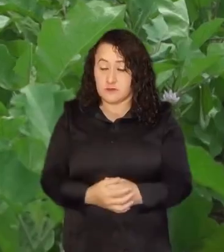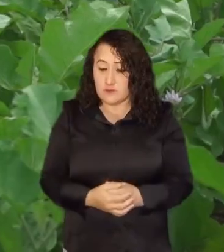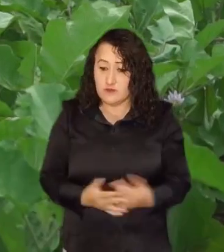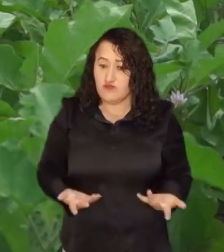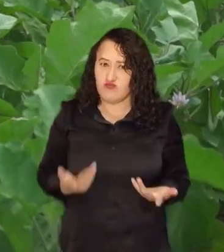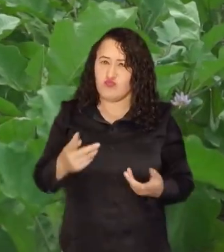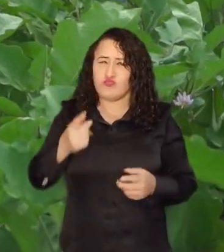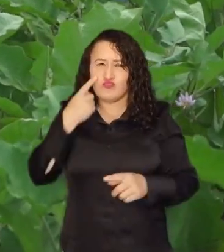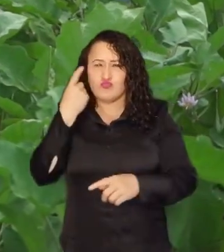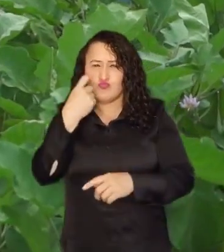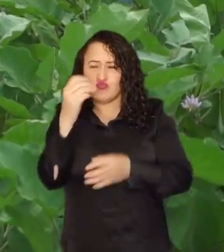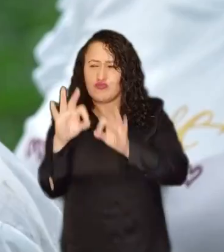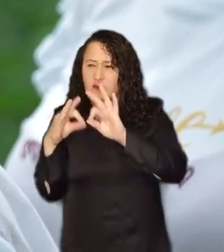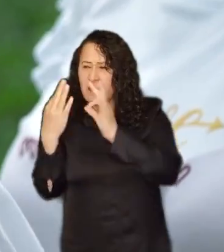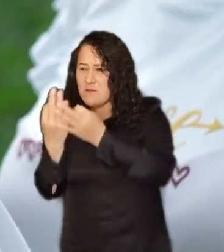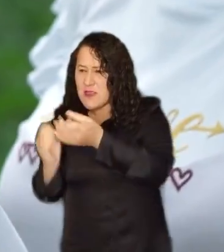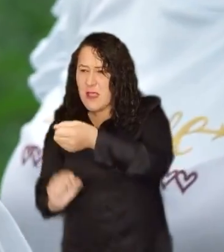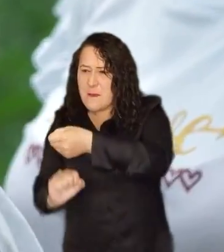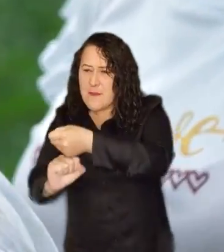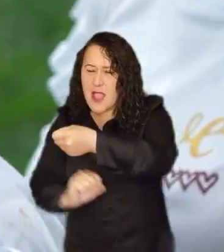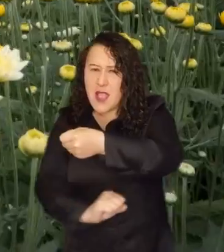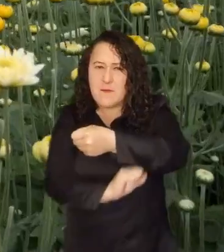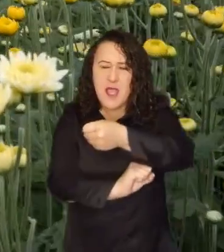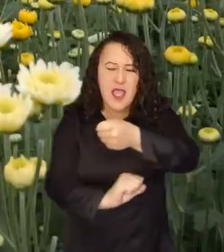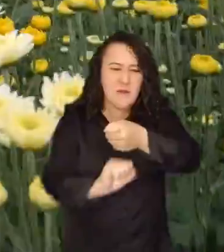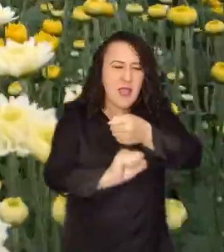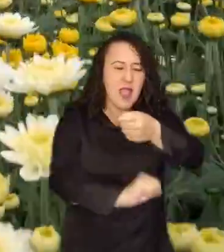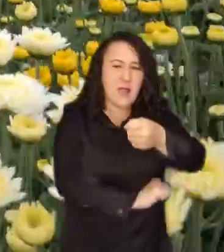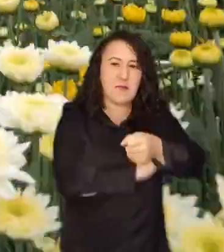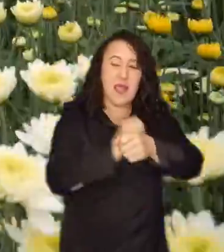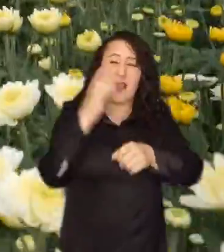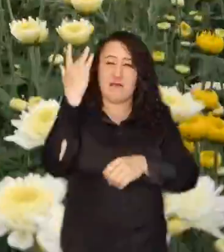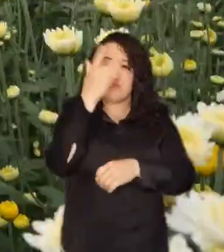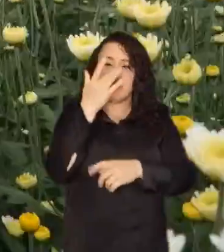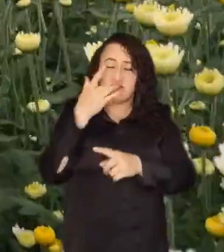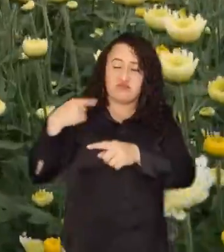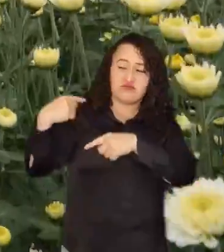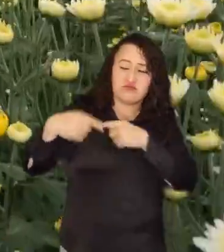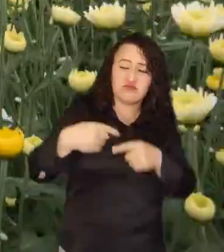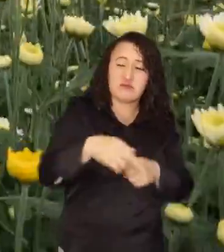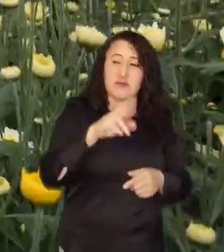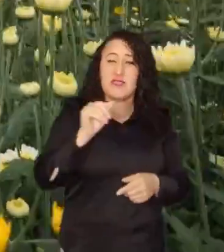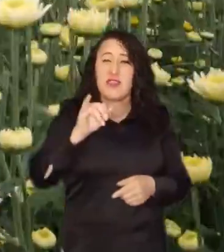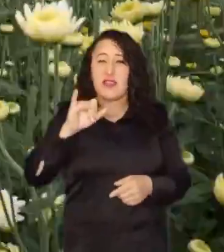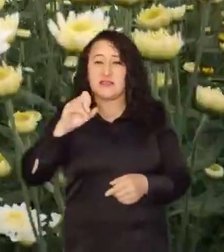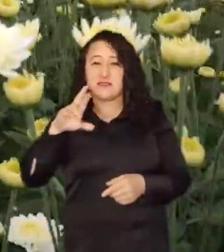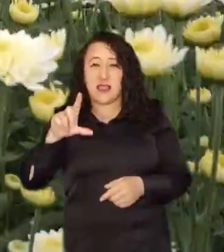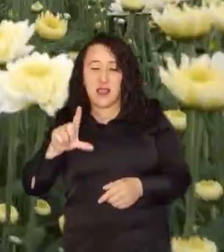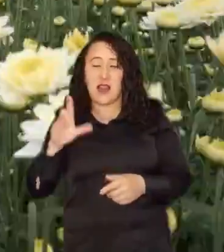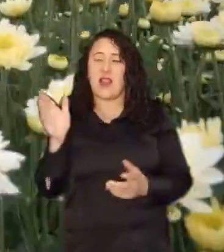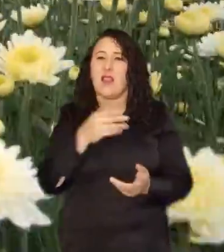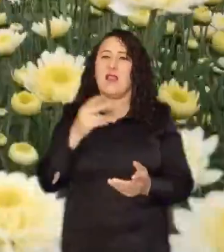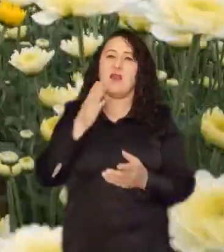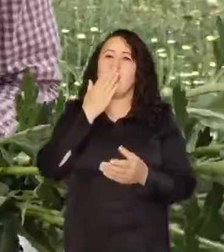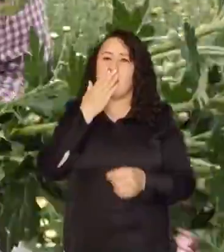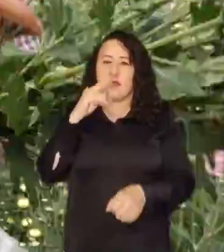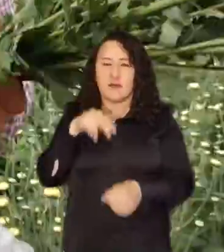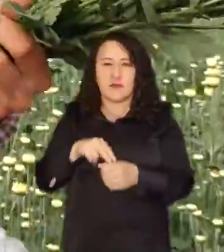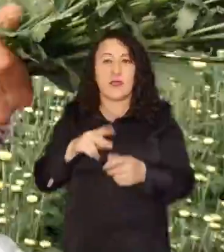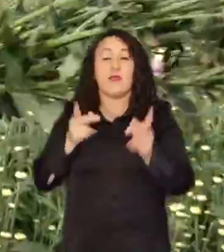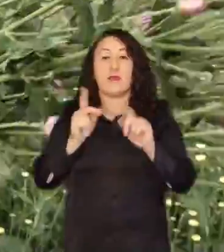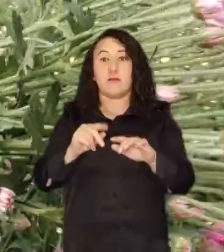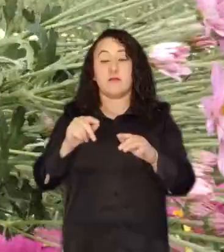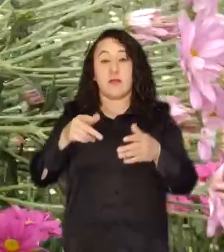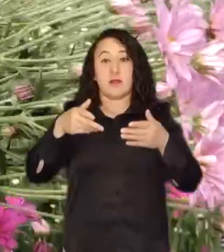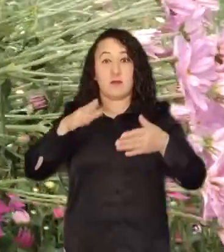mujeres rurales e incentivando el rol decisivo de nuestros jóvenes rurales en el campo a través del robustecimiento de sus conocimientos y talentos